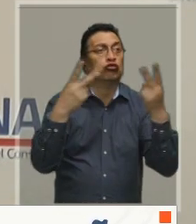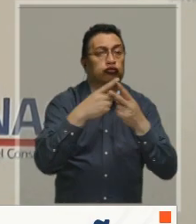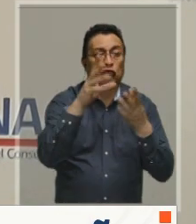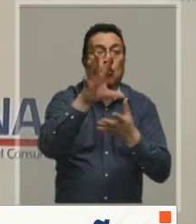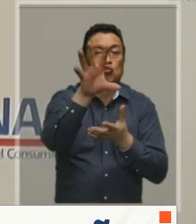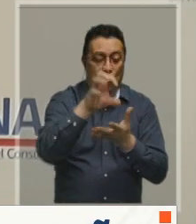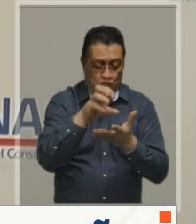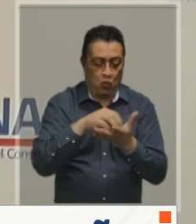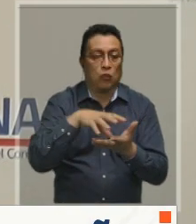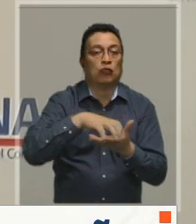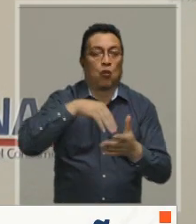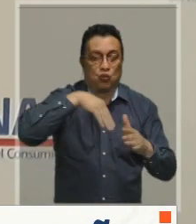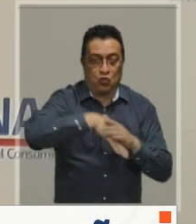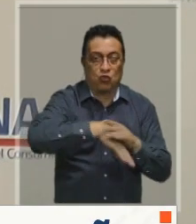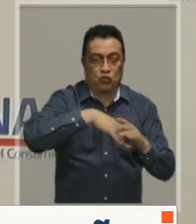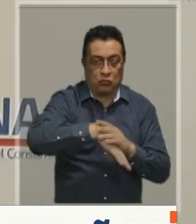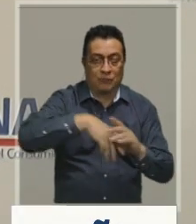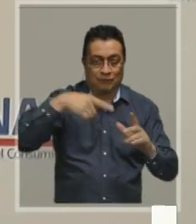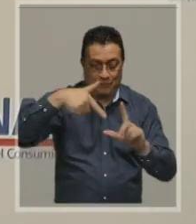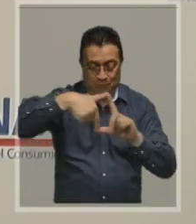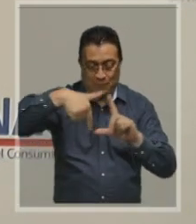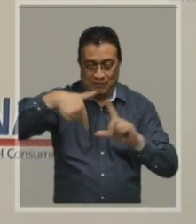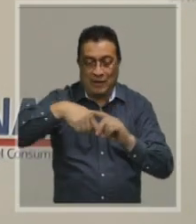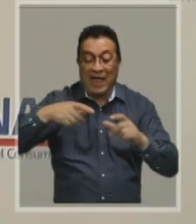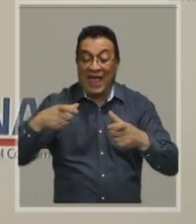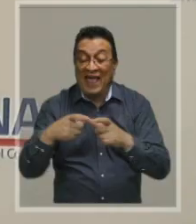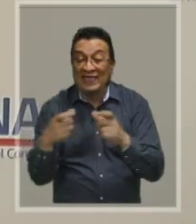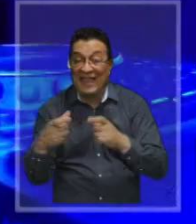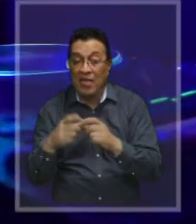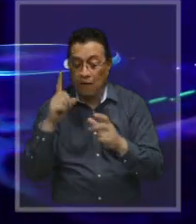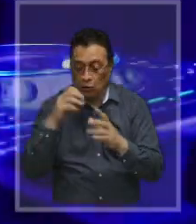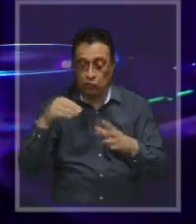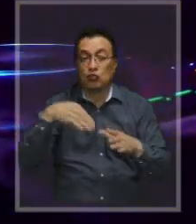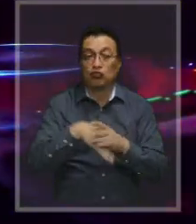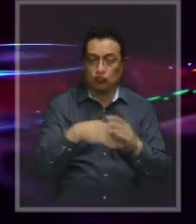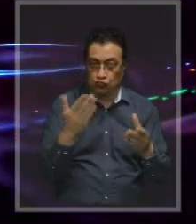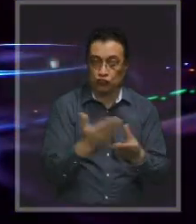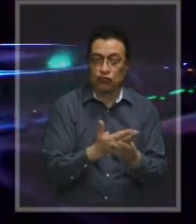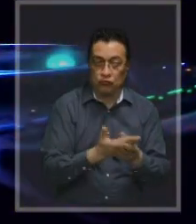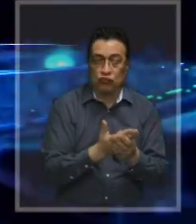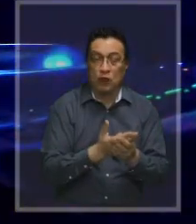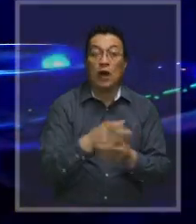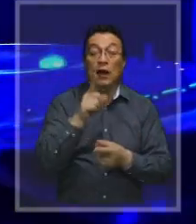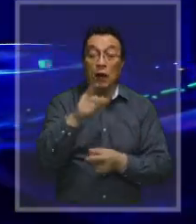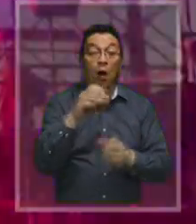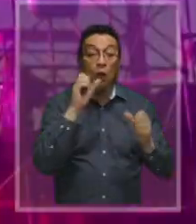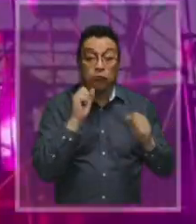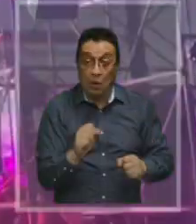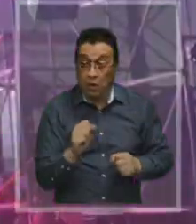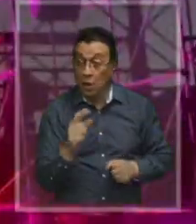los eventos, los print de pantalla, las entradas o cualquier antecedente. Con eso, usted podrá